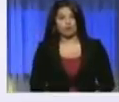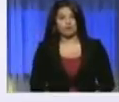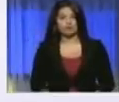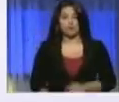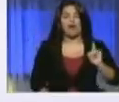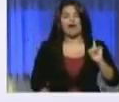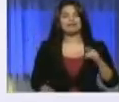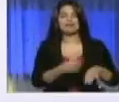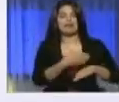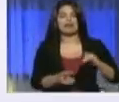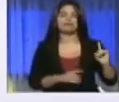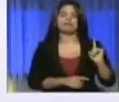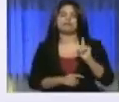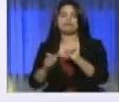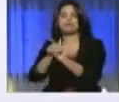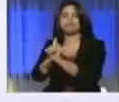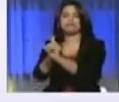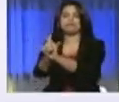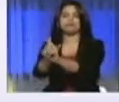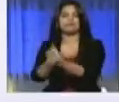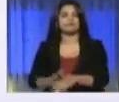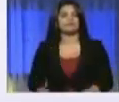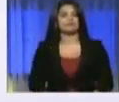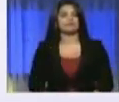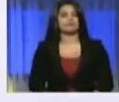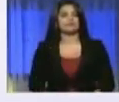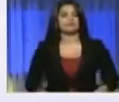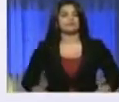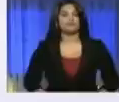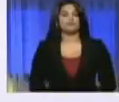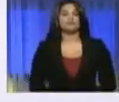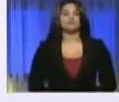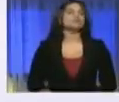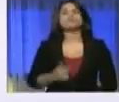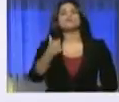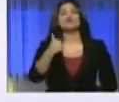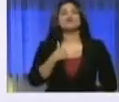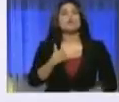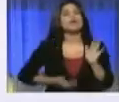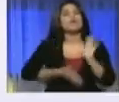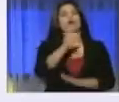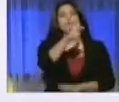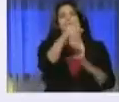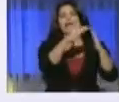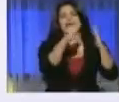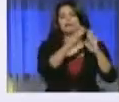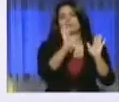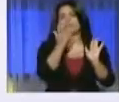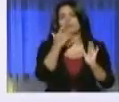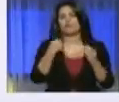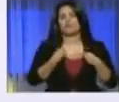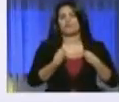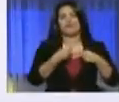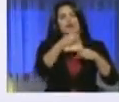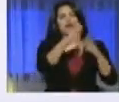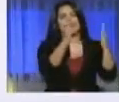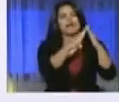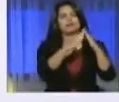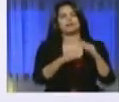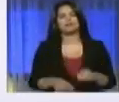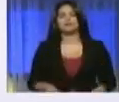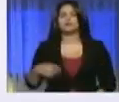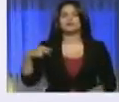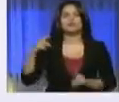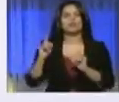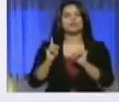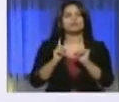Lo máximo, dice Mirabal. Yo voy para mi parroquia, para mi casa, y detecto un seguimiento